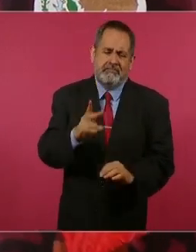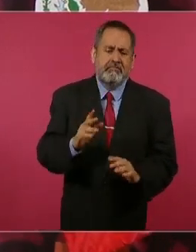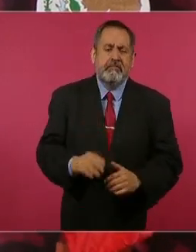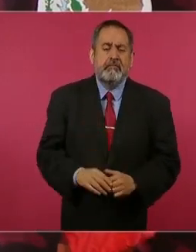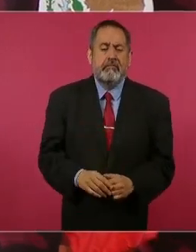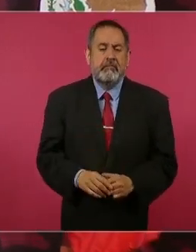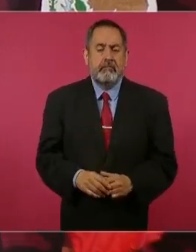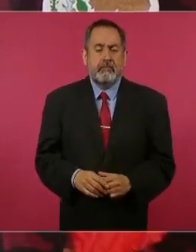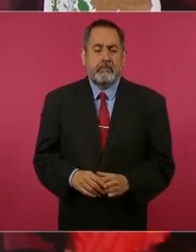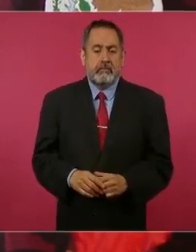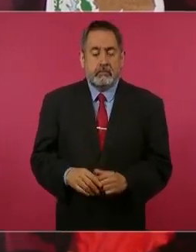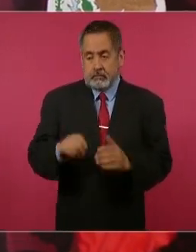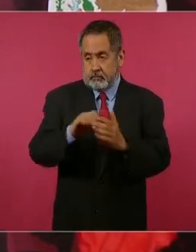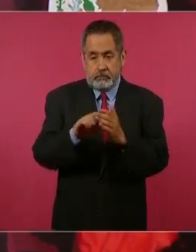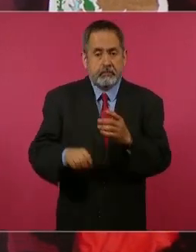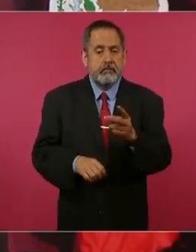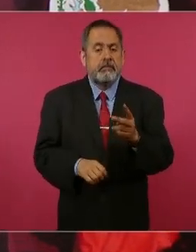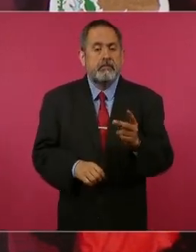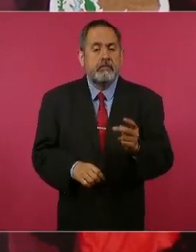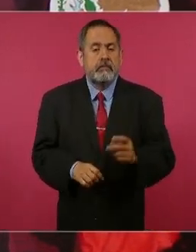por ejemplo